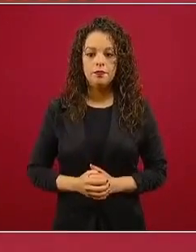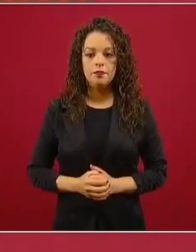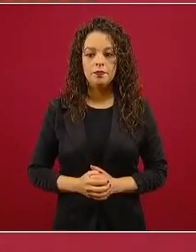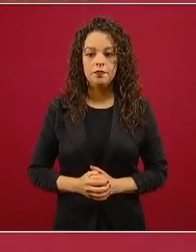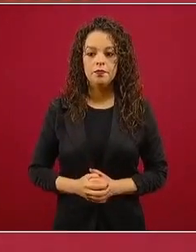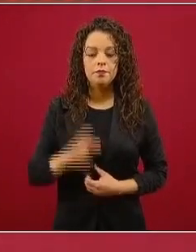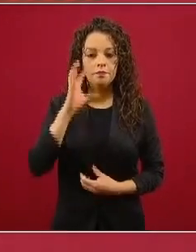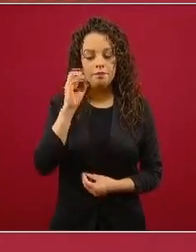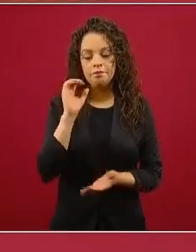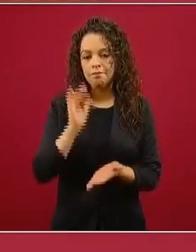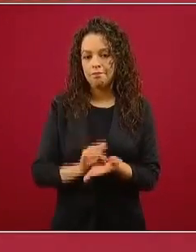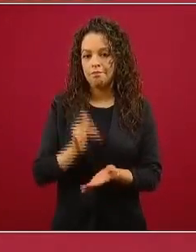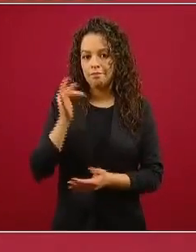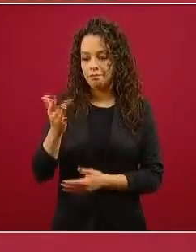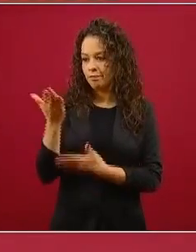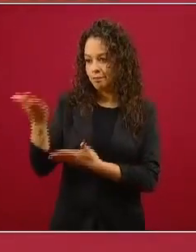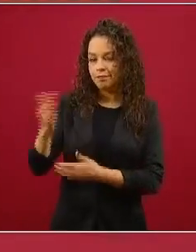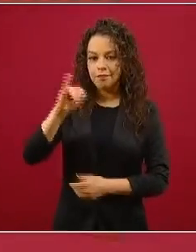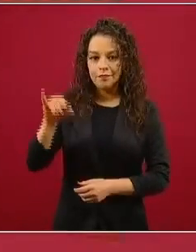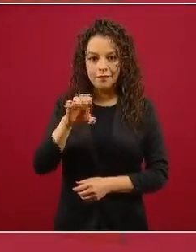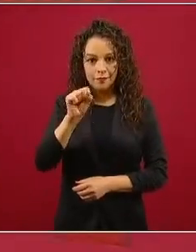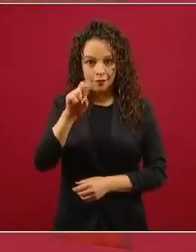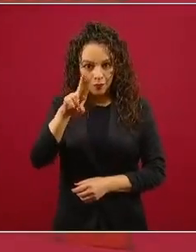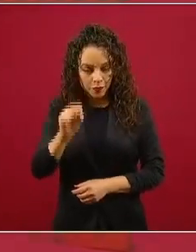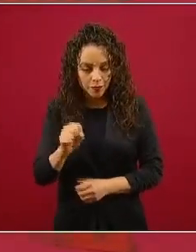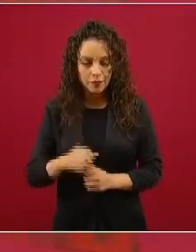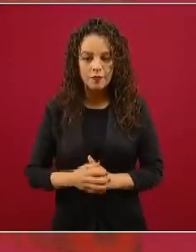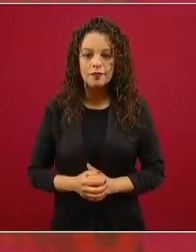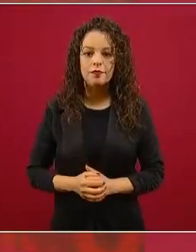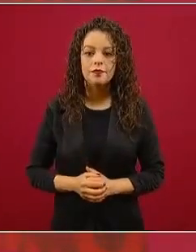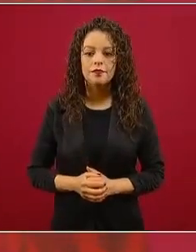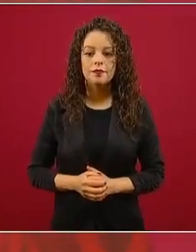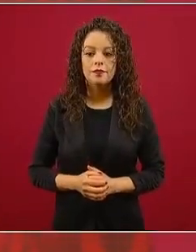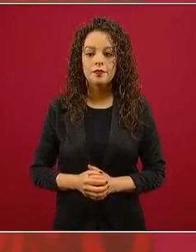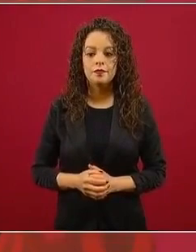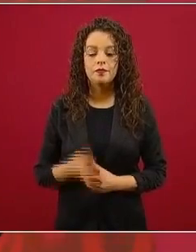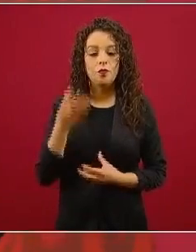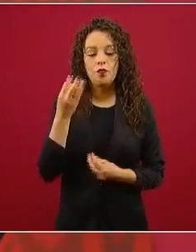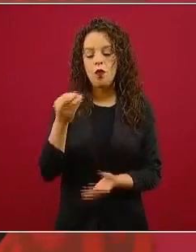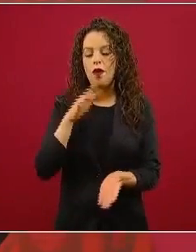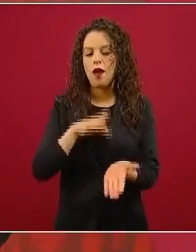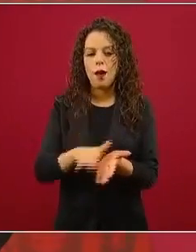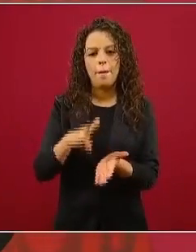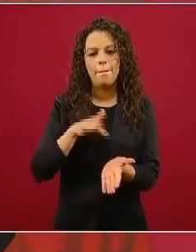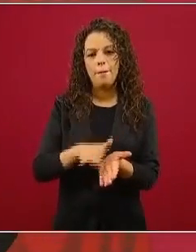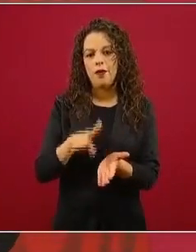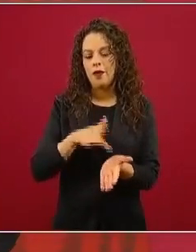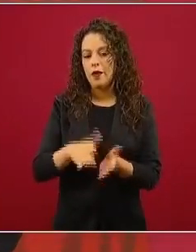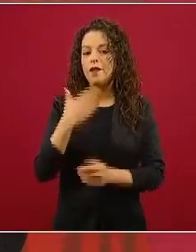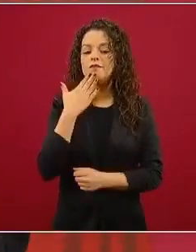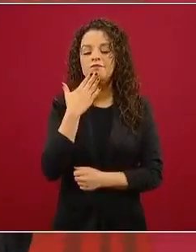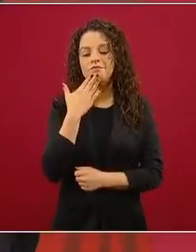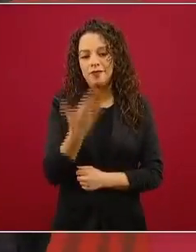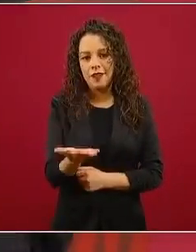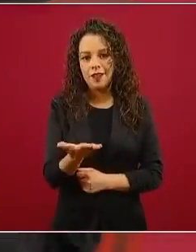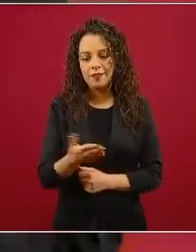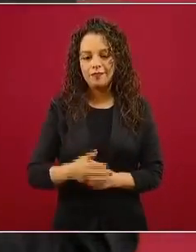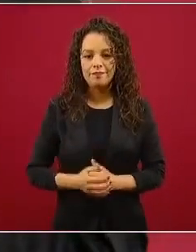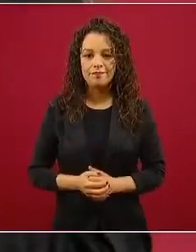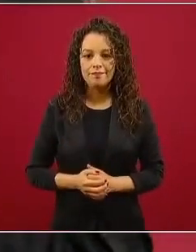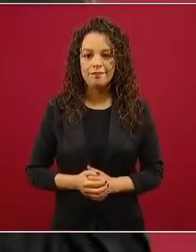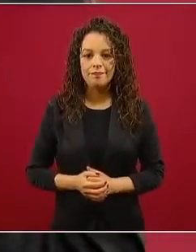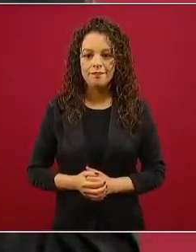Muchas gracias a Jesús por su apoyo. Bueno,